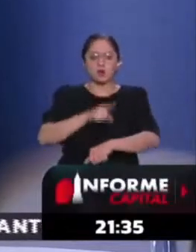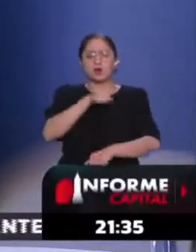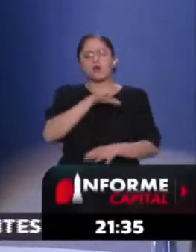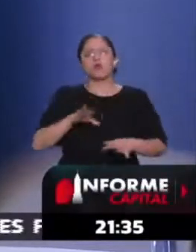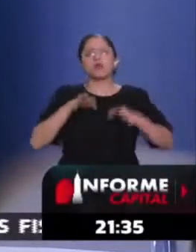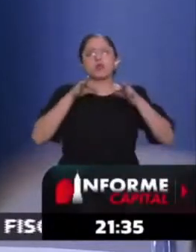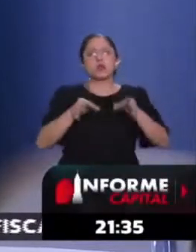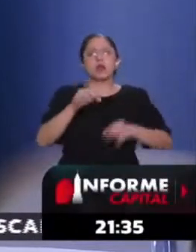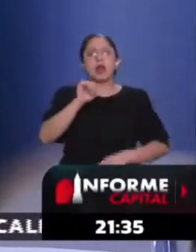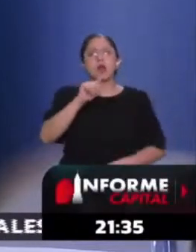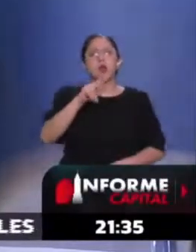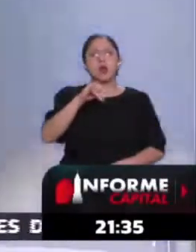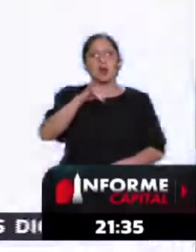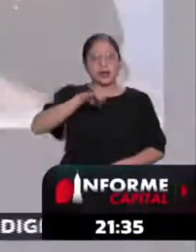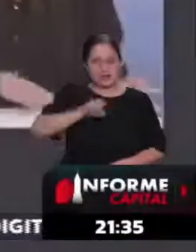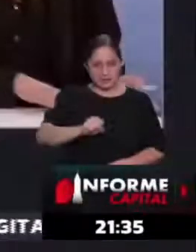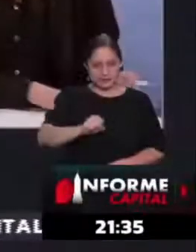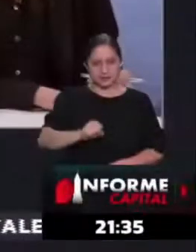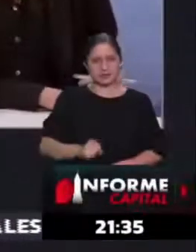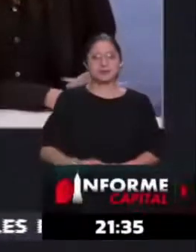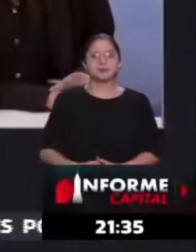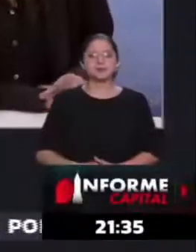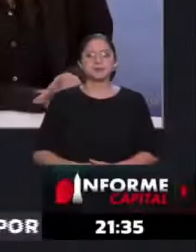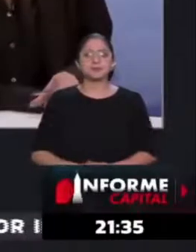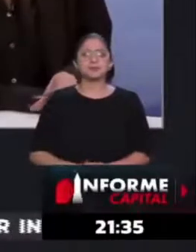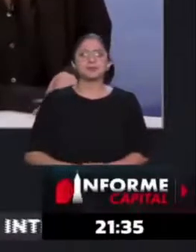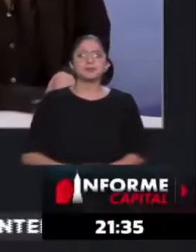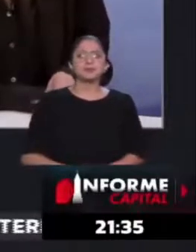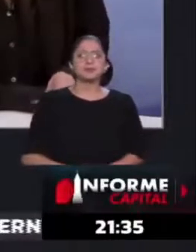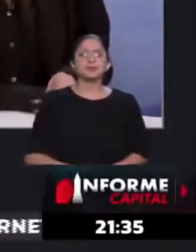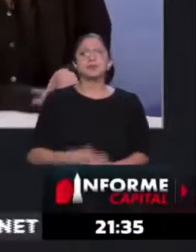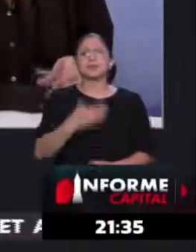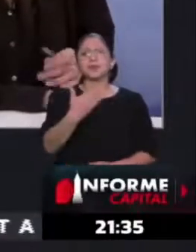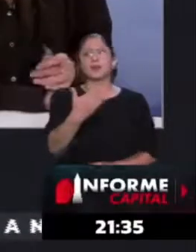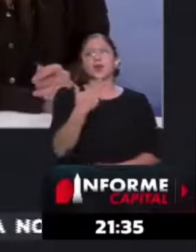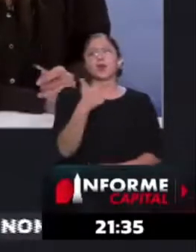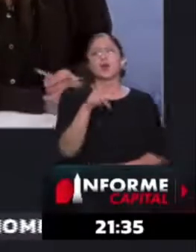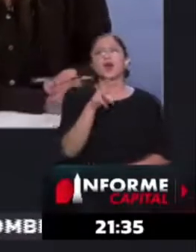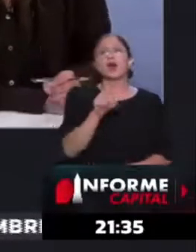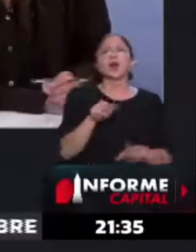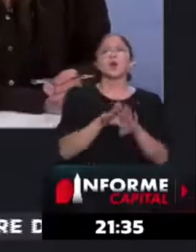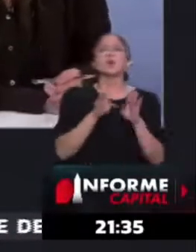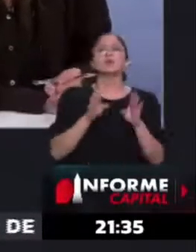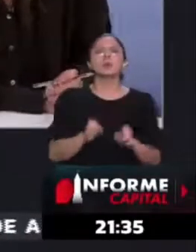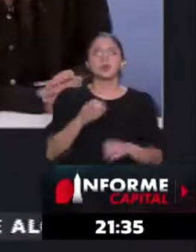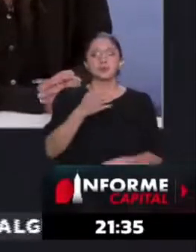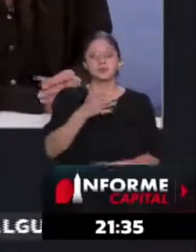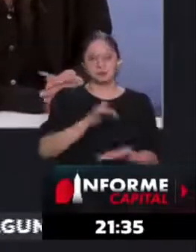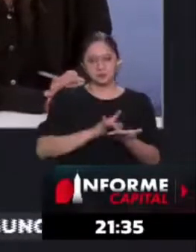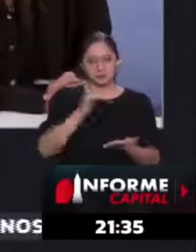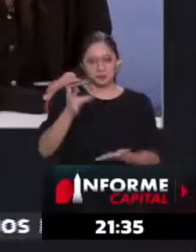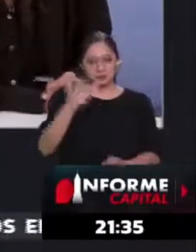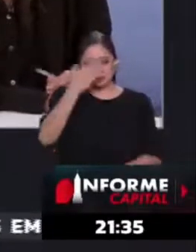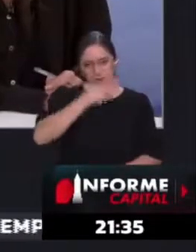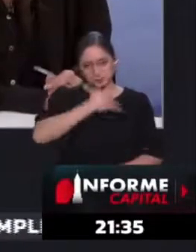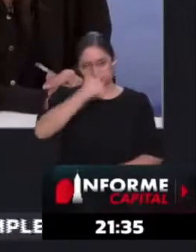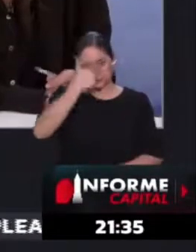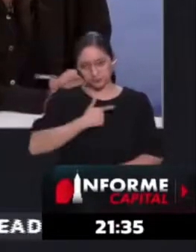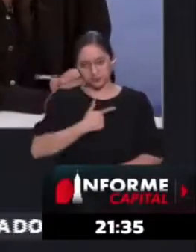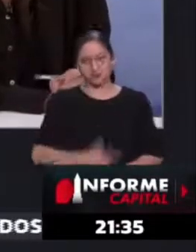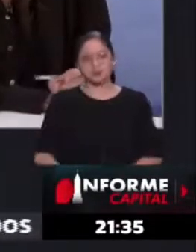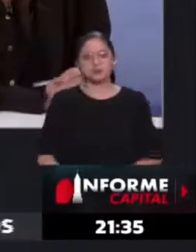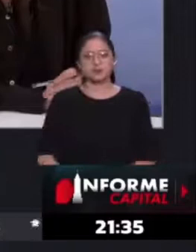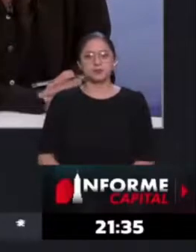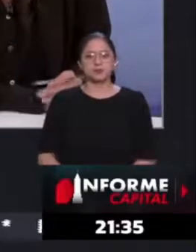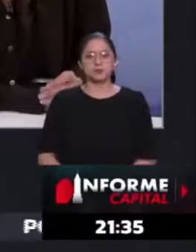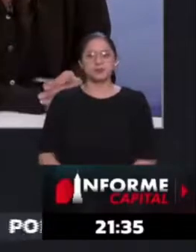creadora del Observatorio Nacional de Crímenes de Odio. Gloria, ¿cómo está? Muchas gracias por acompañarnos. Buenas noches. ¿Qué tal, Juan? Muy